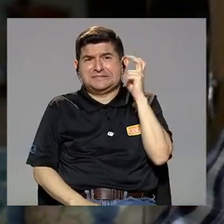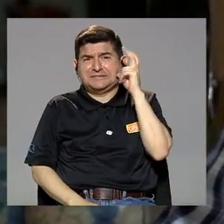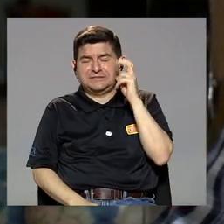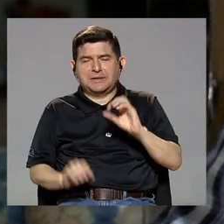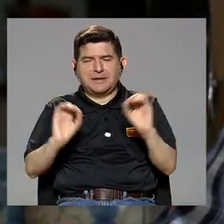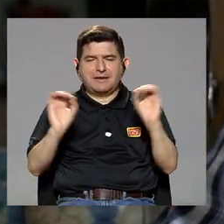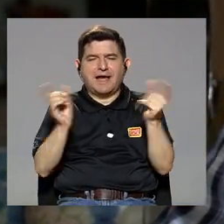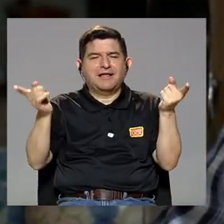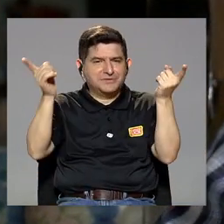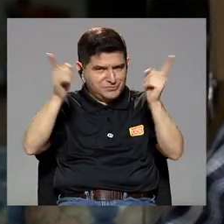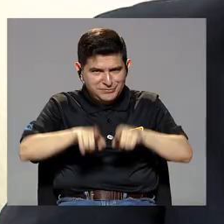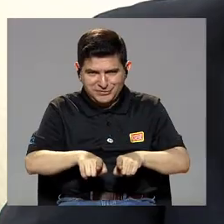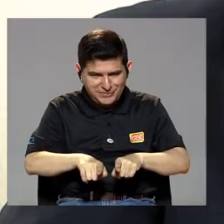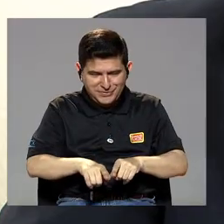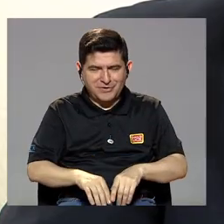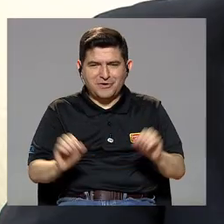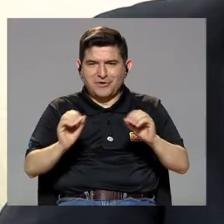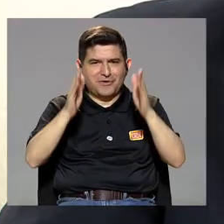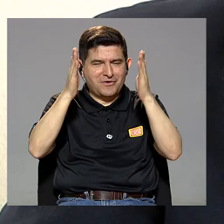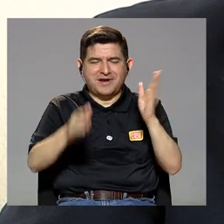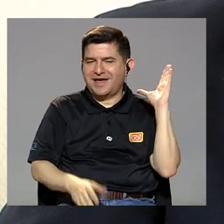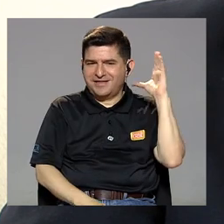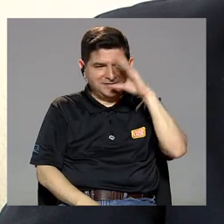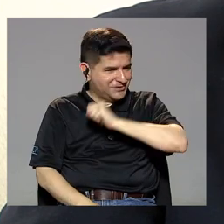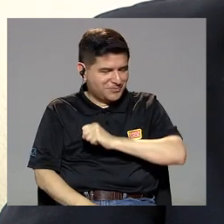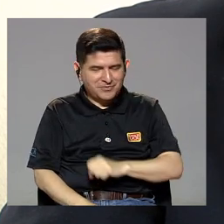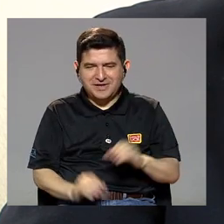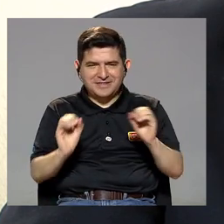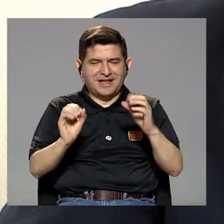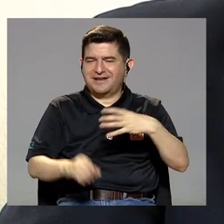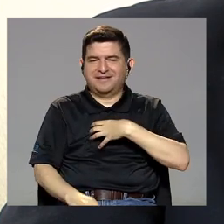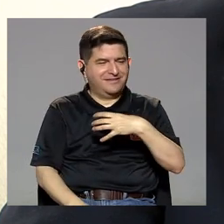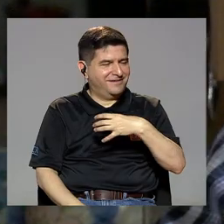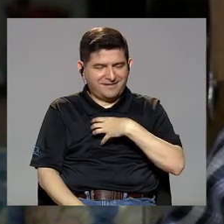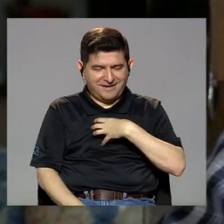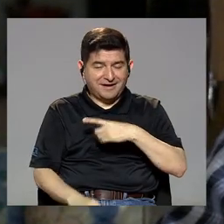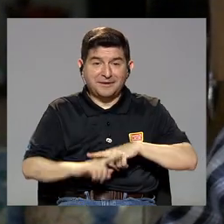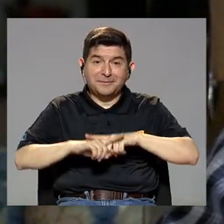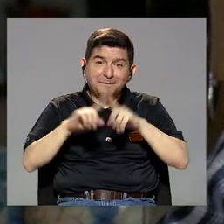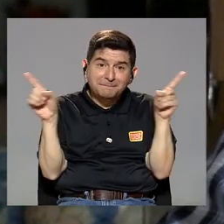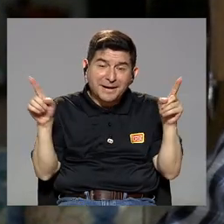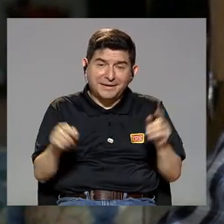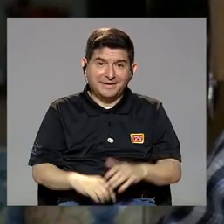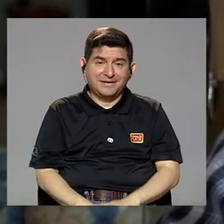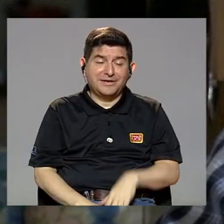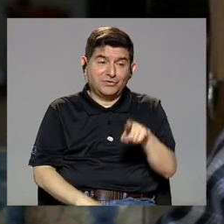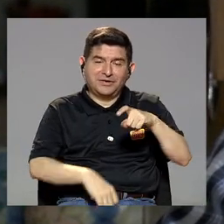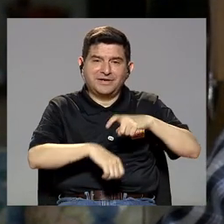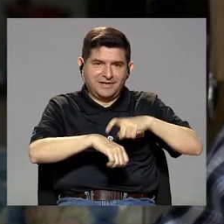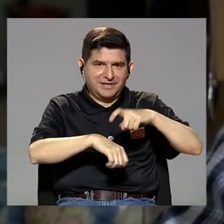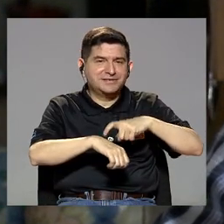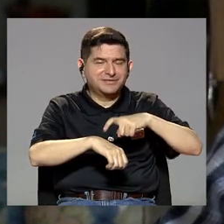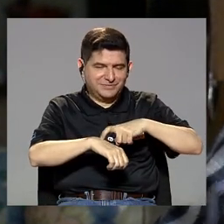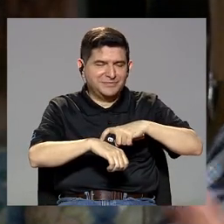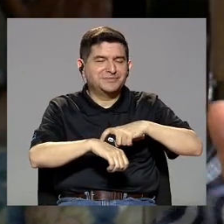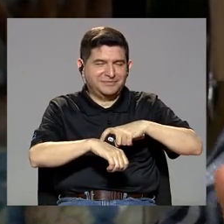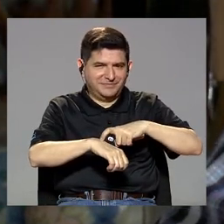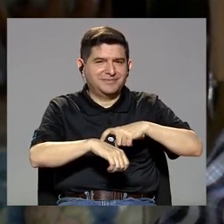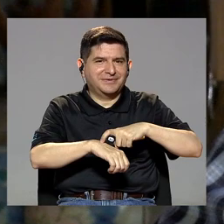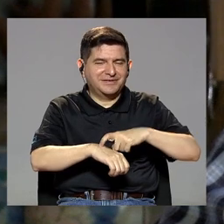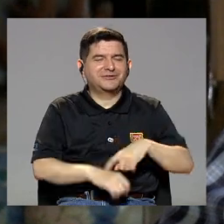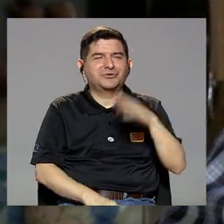pasó nada ni nadie se dio cuenta ni nadie reclamó pero en ese momento sí fue